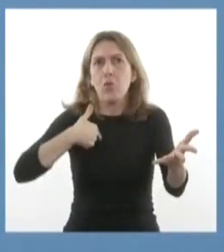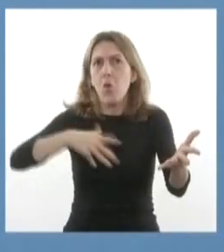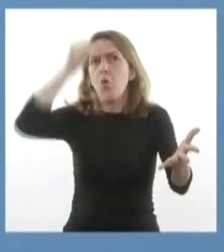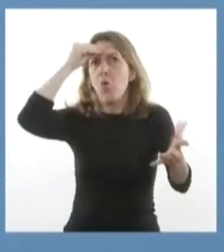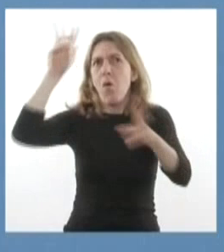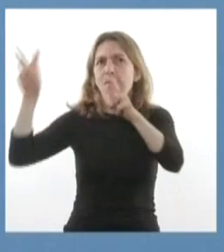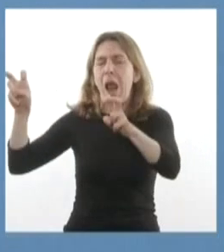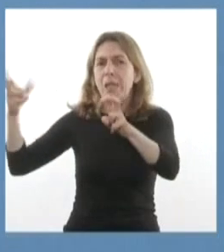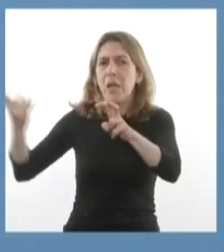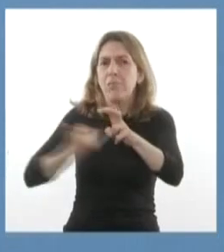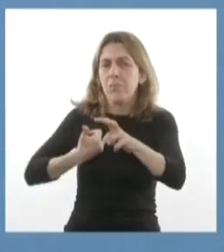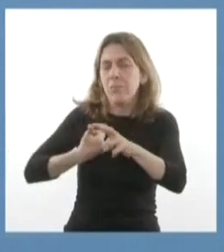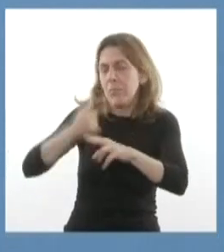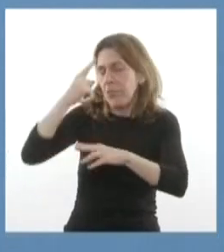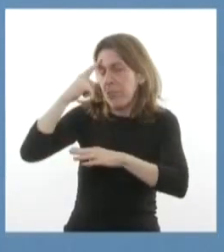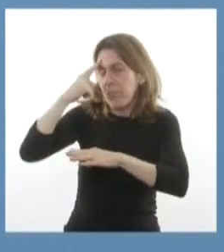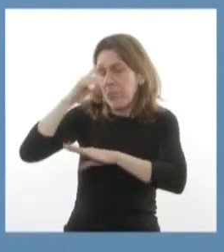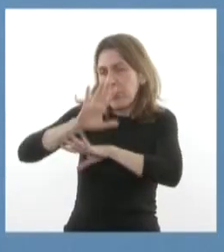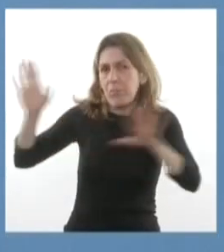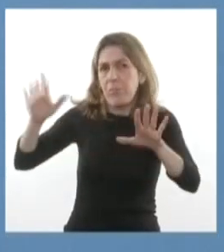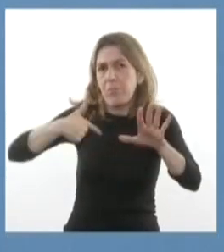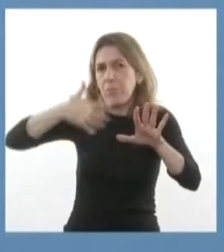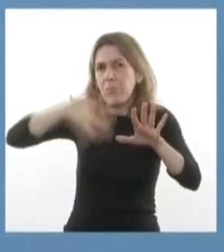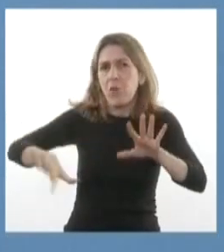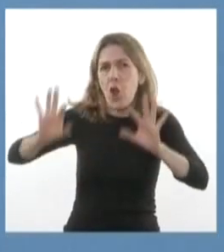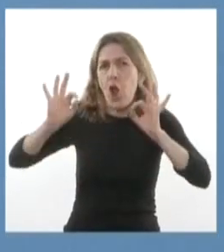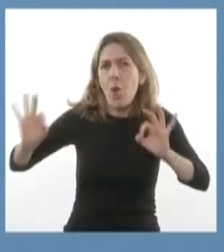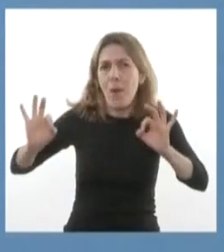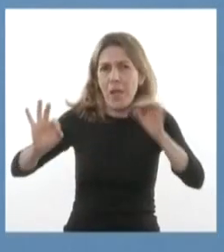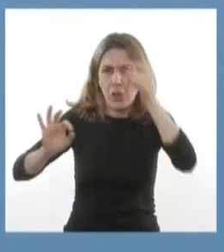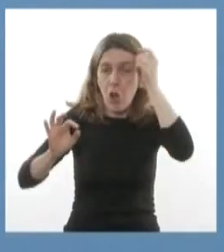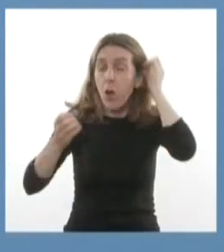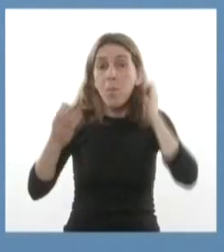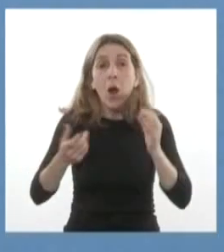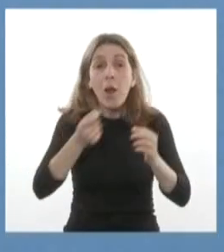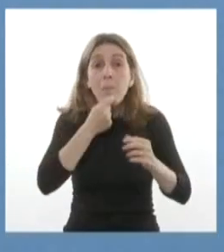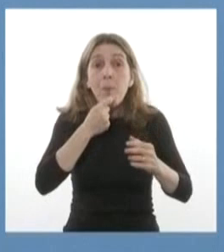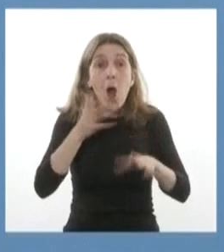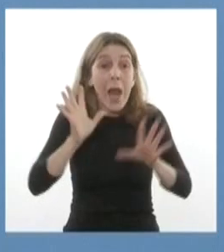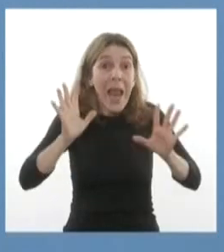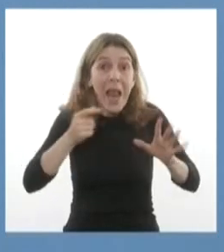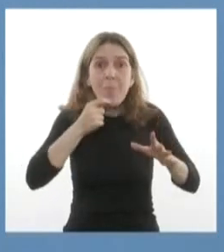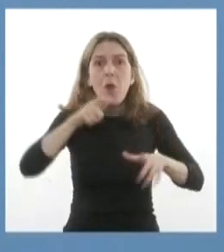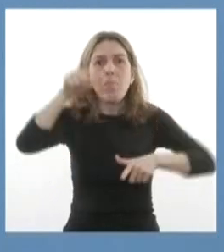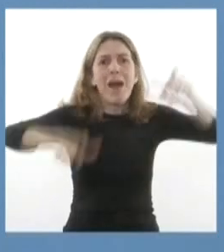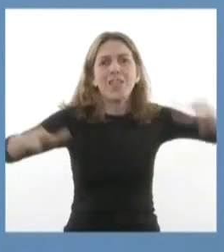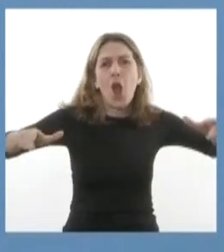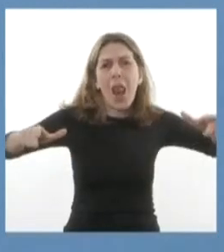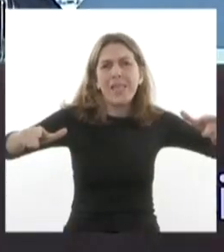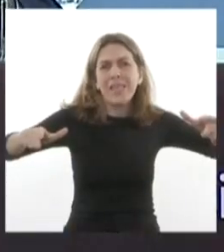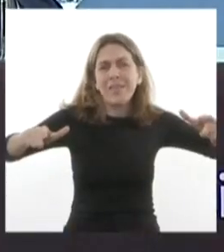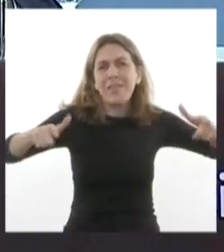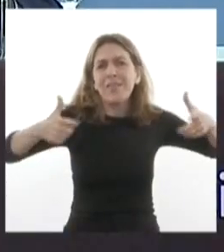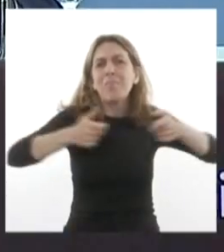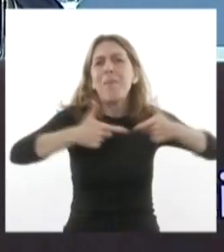Para mí me definió todo. Me definió todo. Porque si no está la decisión de las mayorías